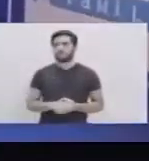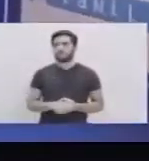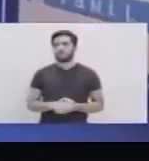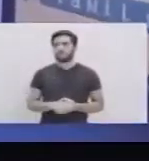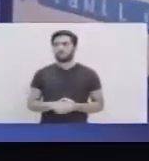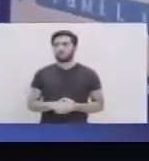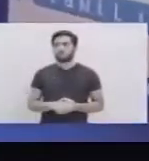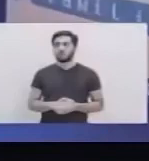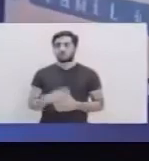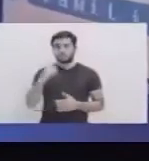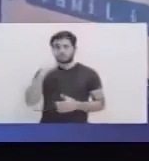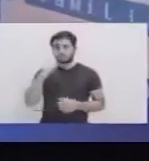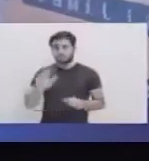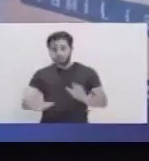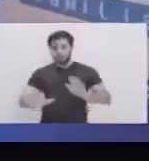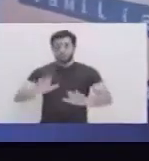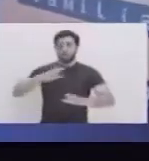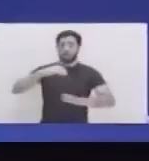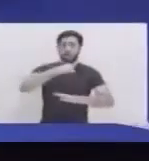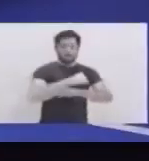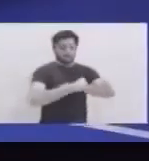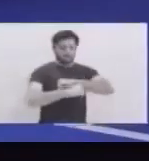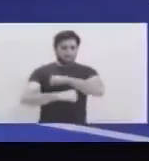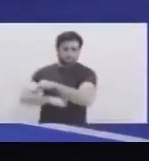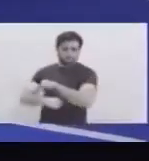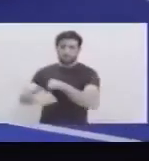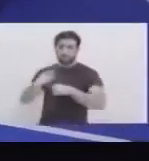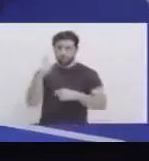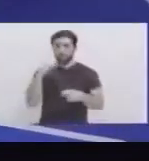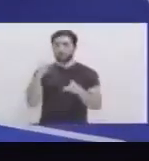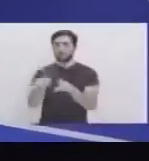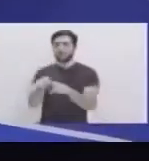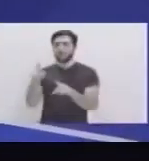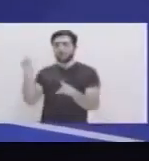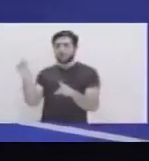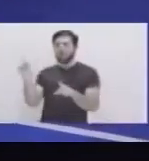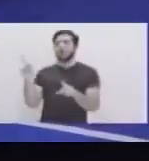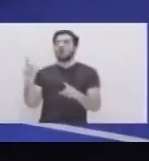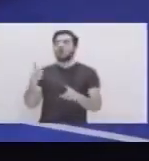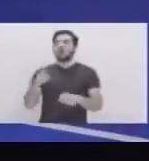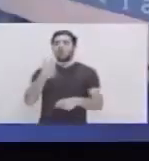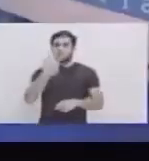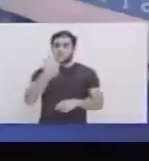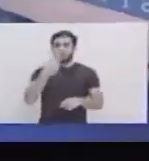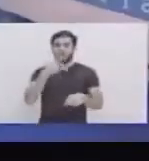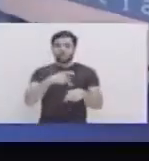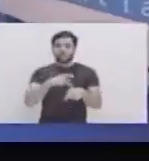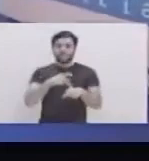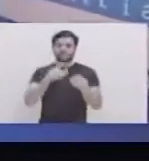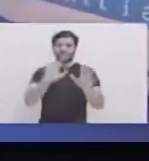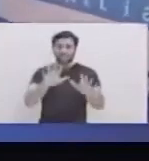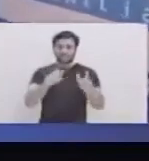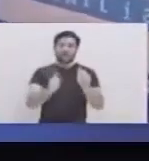Escaladas. Arriba. Igual. 4 series de 10.